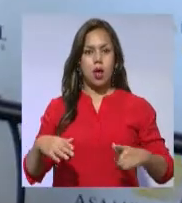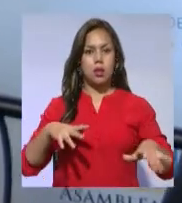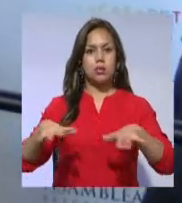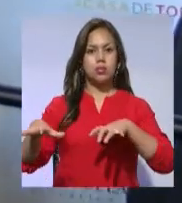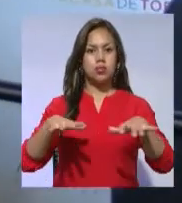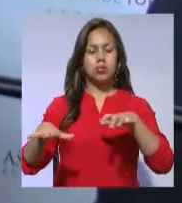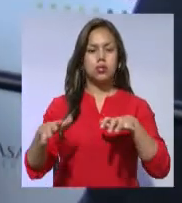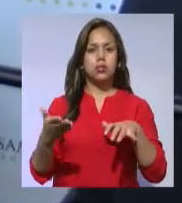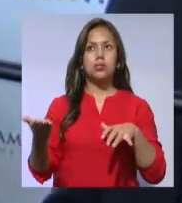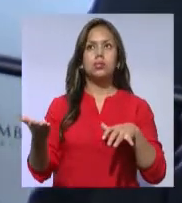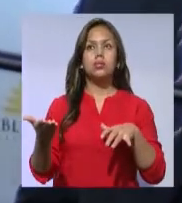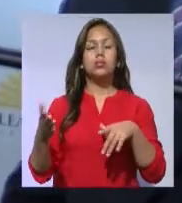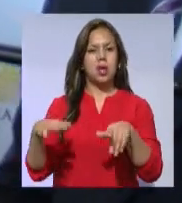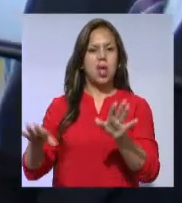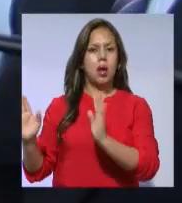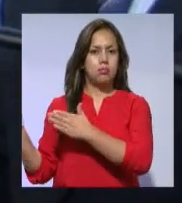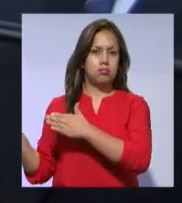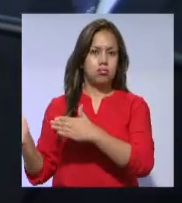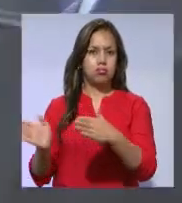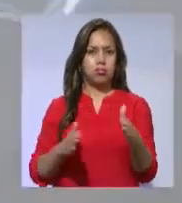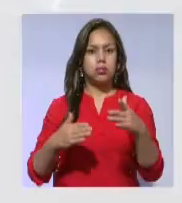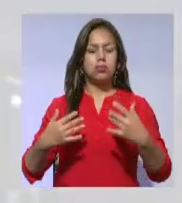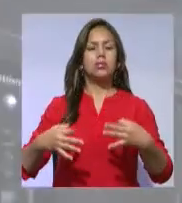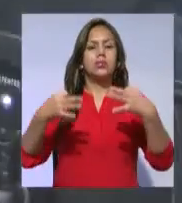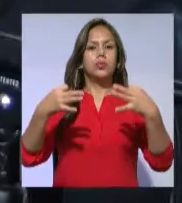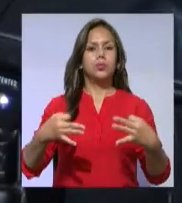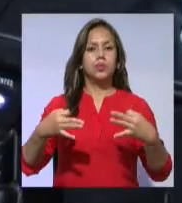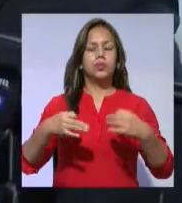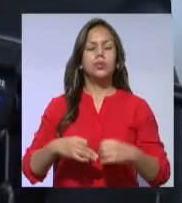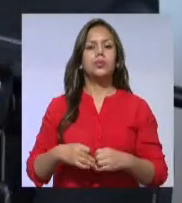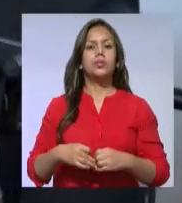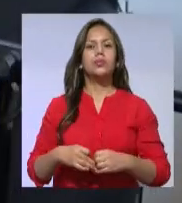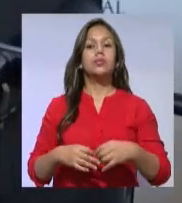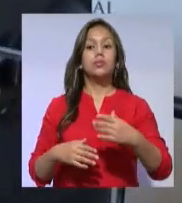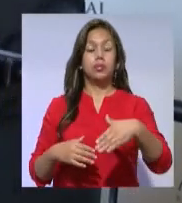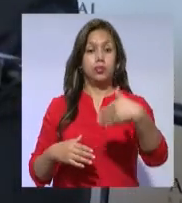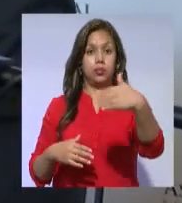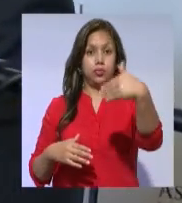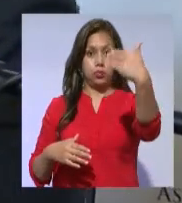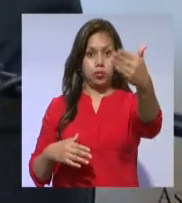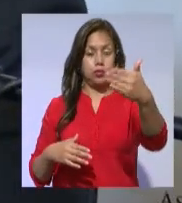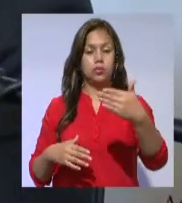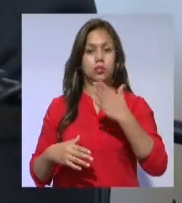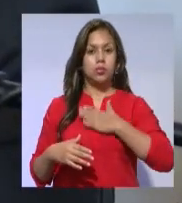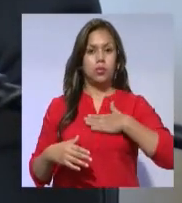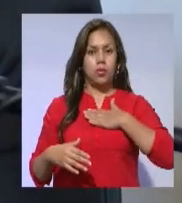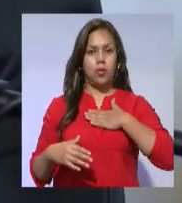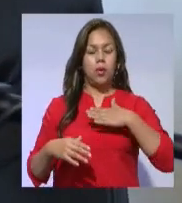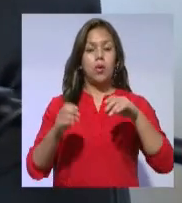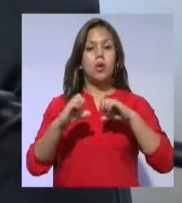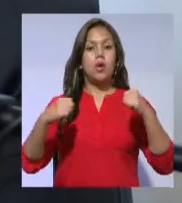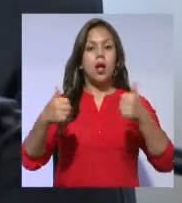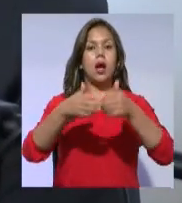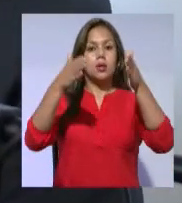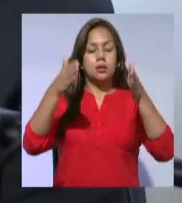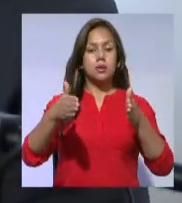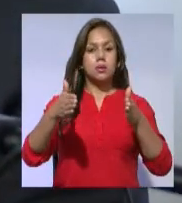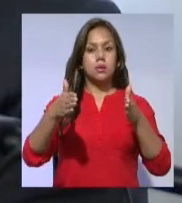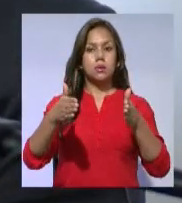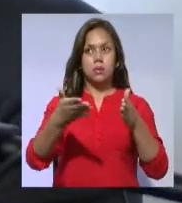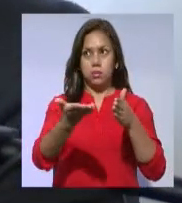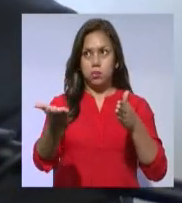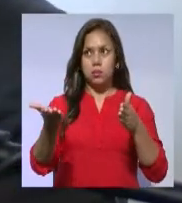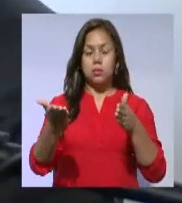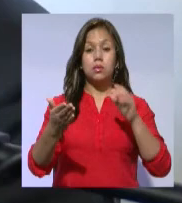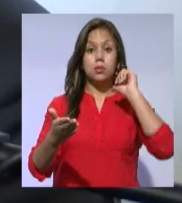previstas planificadas y en ejecución en adelante realicen los asambleístas una